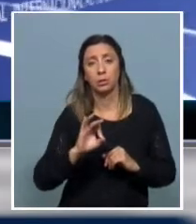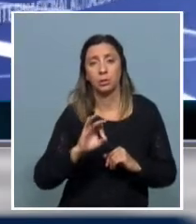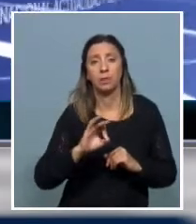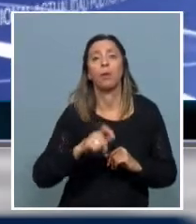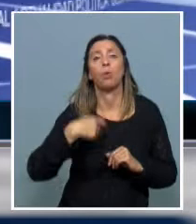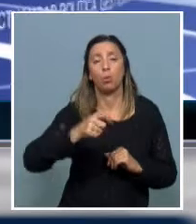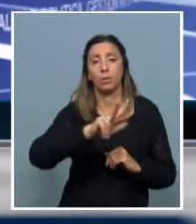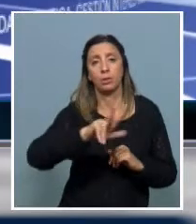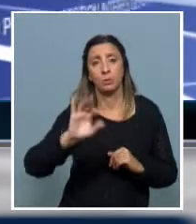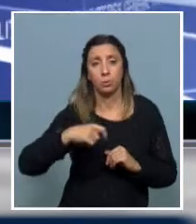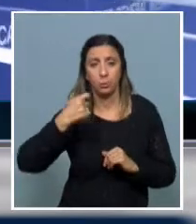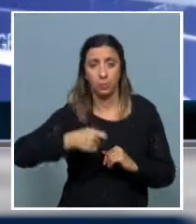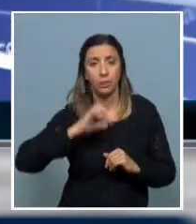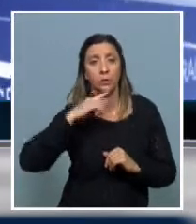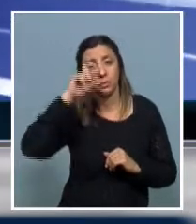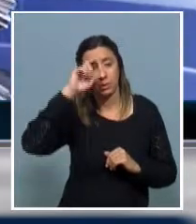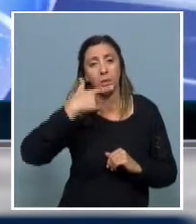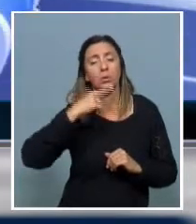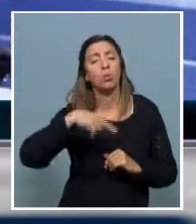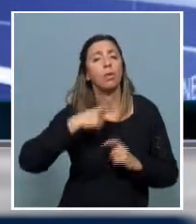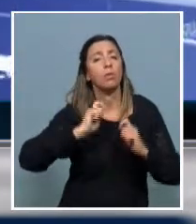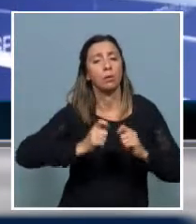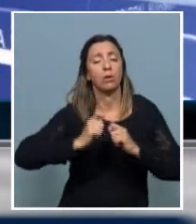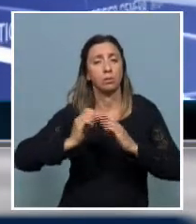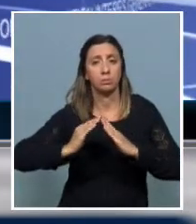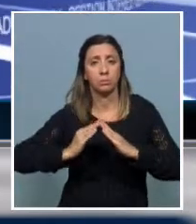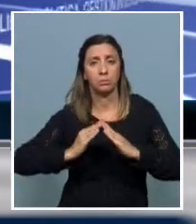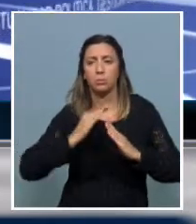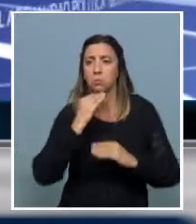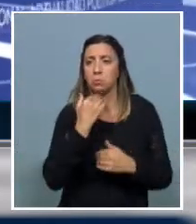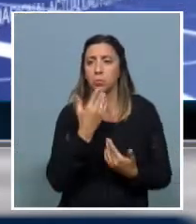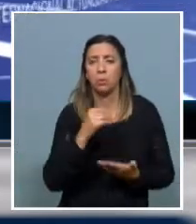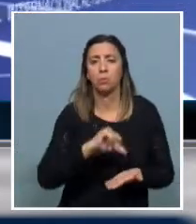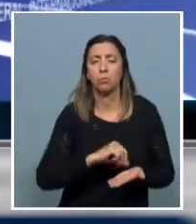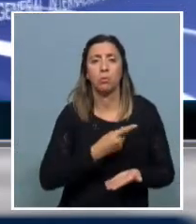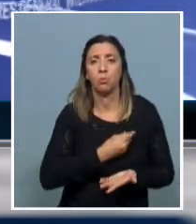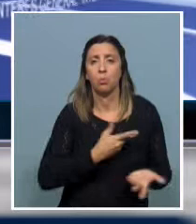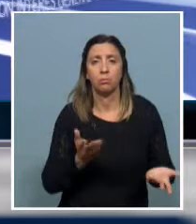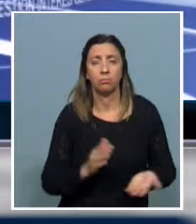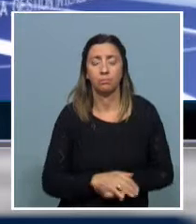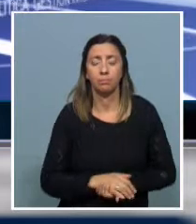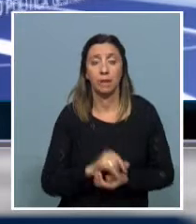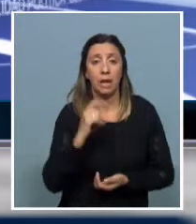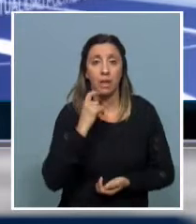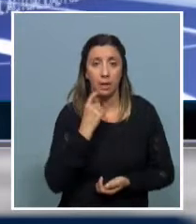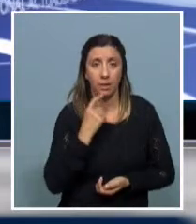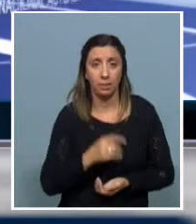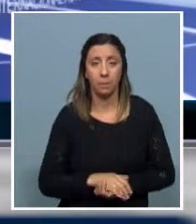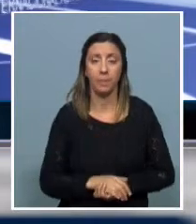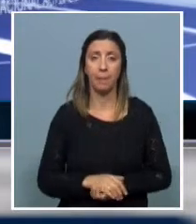de 350 pesos del plan Progreso. ¿Cuándo se entrega esas viviendas? No sé de qué localidad me estará preguntando. Porque, de San Luis.